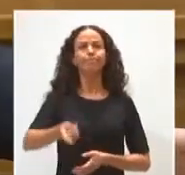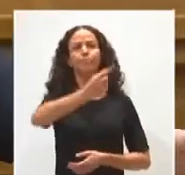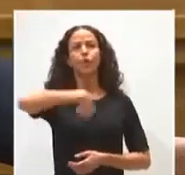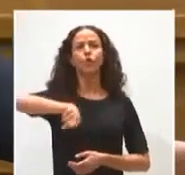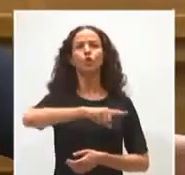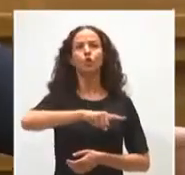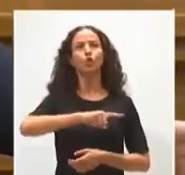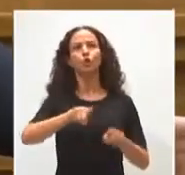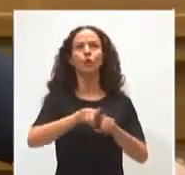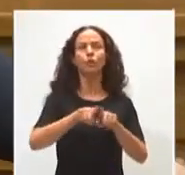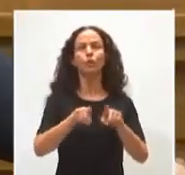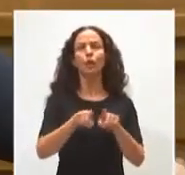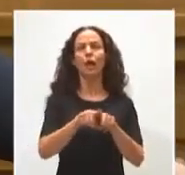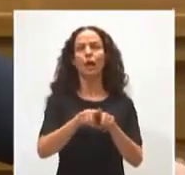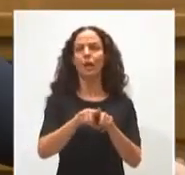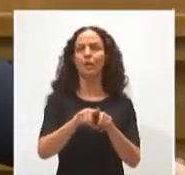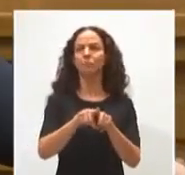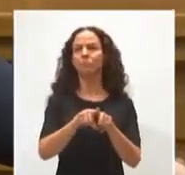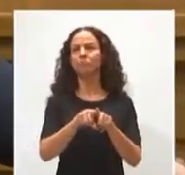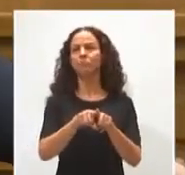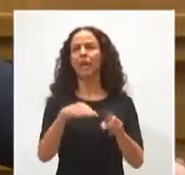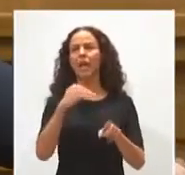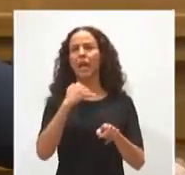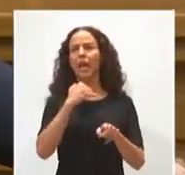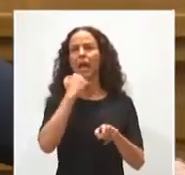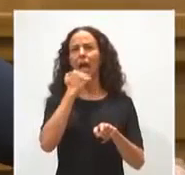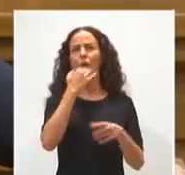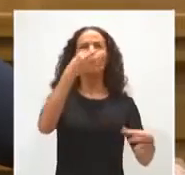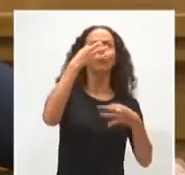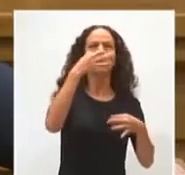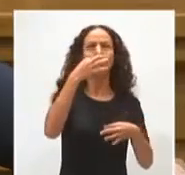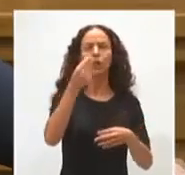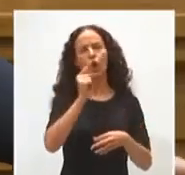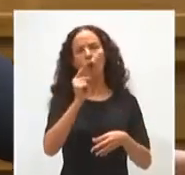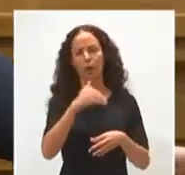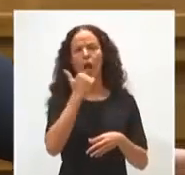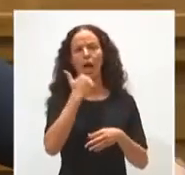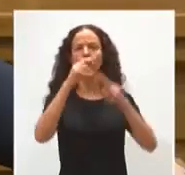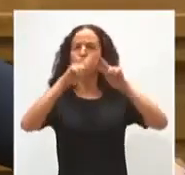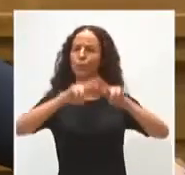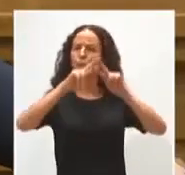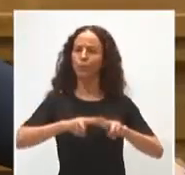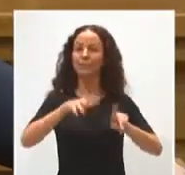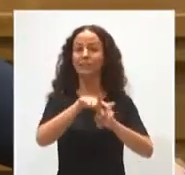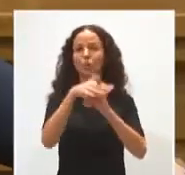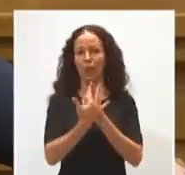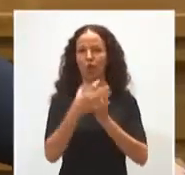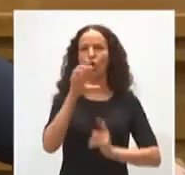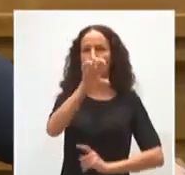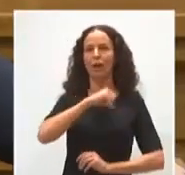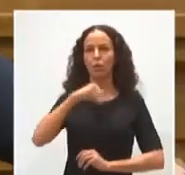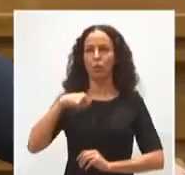aproximación porque no puede ser nunca tan exhaustiva de una radiografía de la situación de la comunidad autónoma